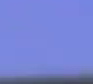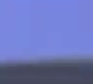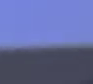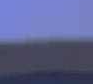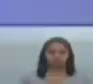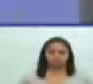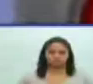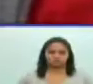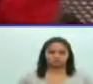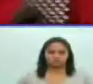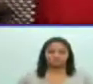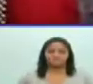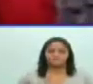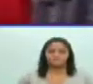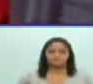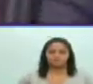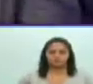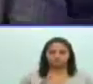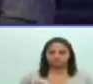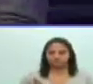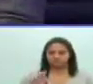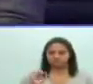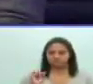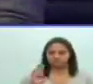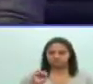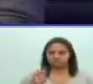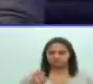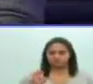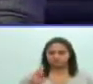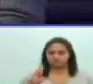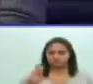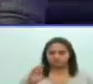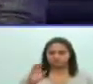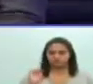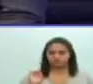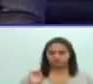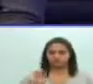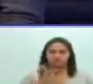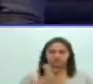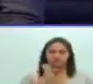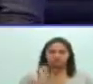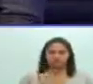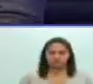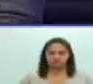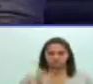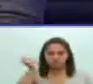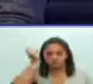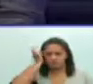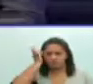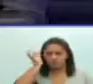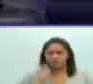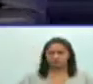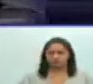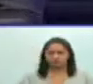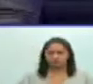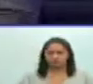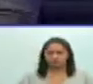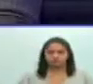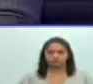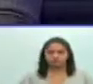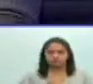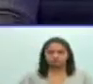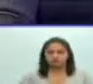¿Por qué existen los pronombres en nuestro idioma? Bueno, porque realmente ellos cohesionan el texto, ayudan a